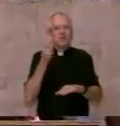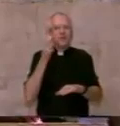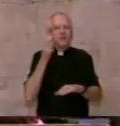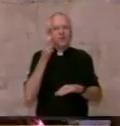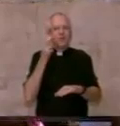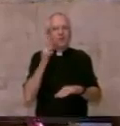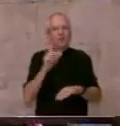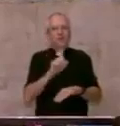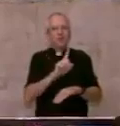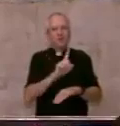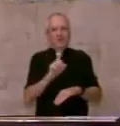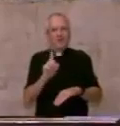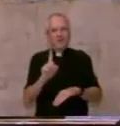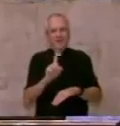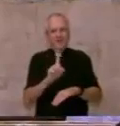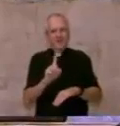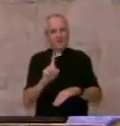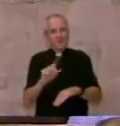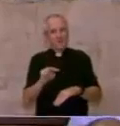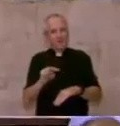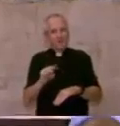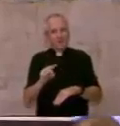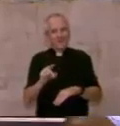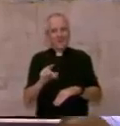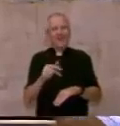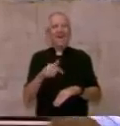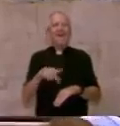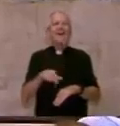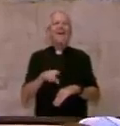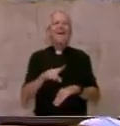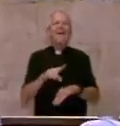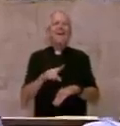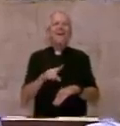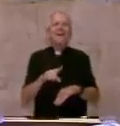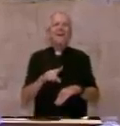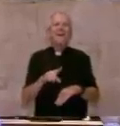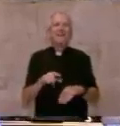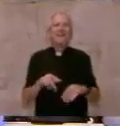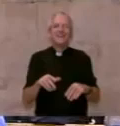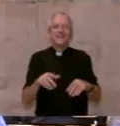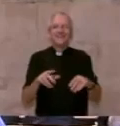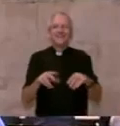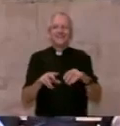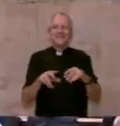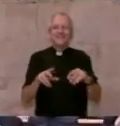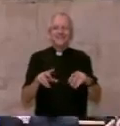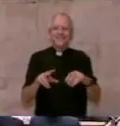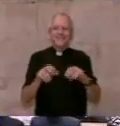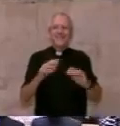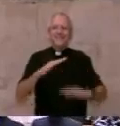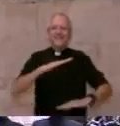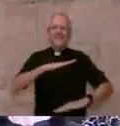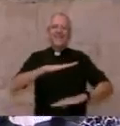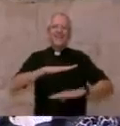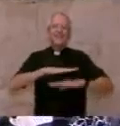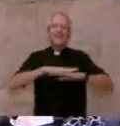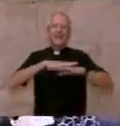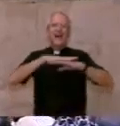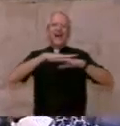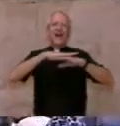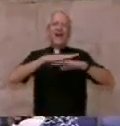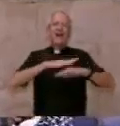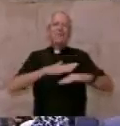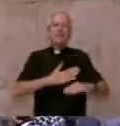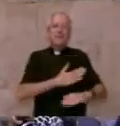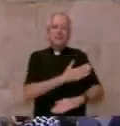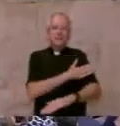Jesús y de la Virgen María. El retablo está precedido por la Virgen María de la Estrella.